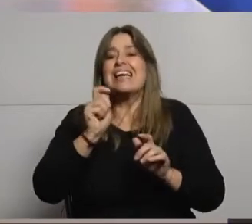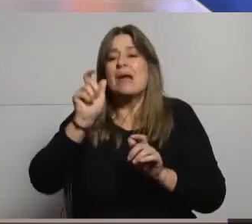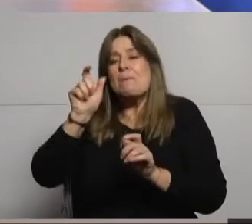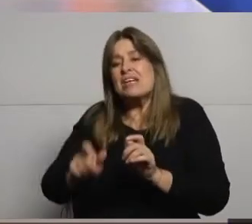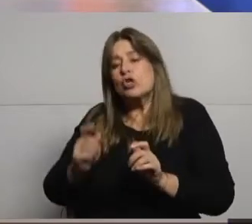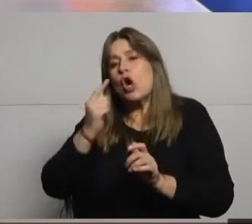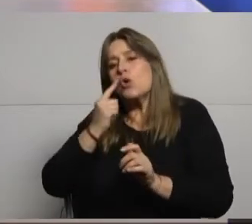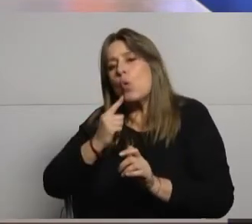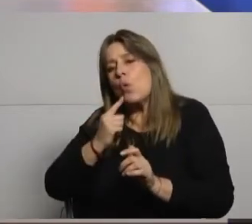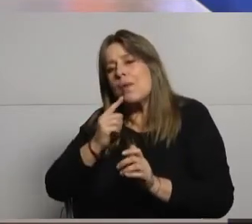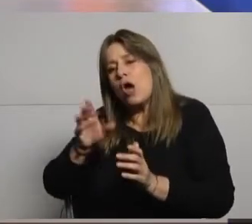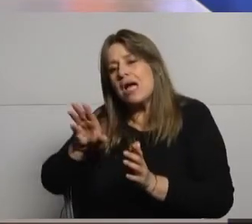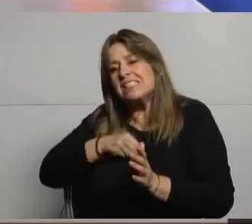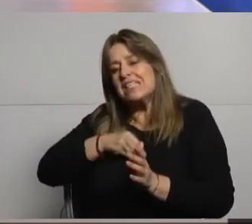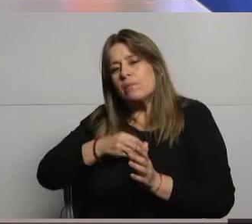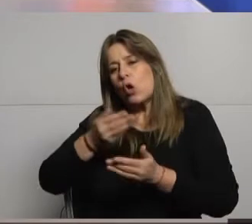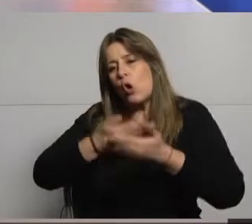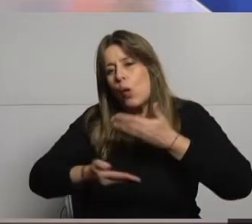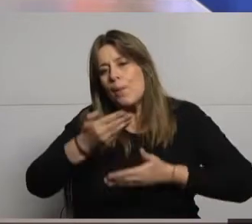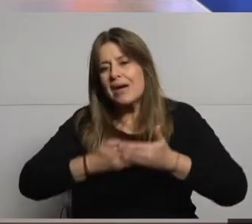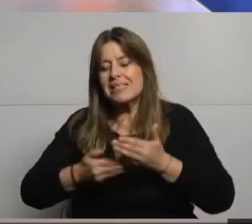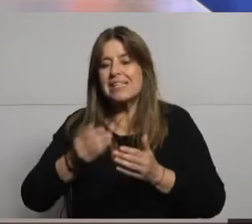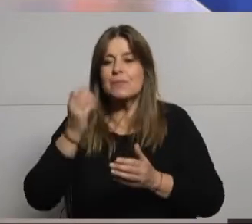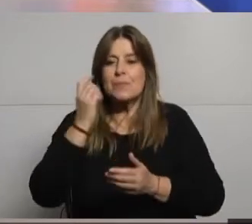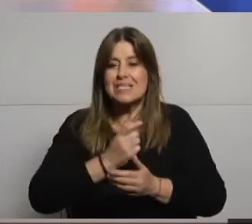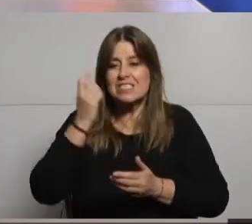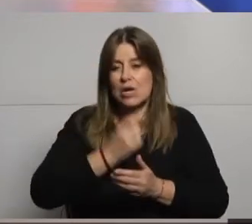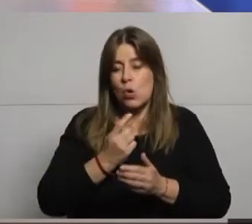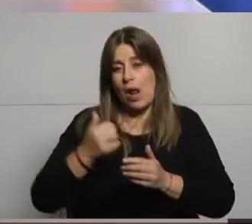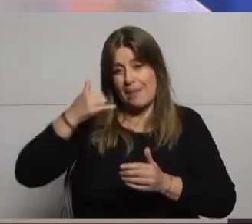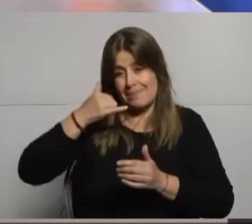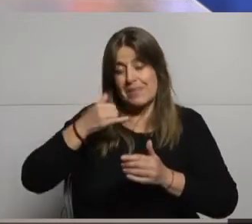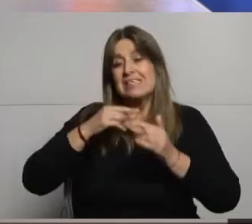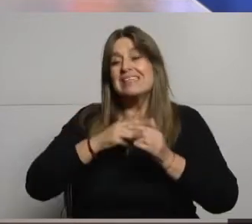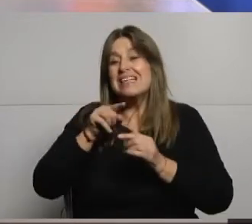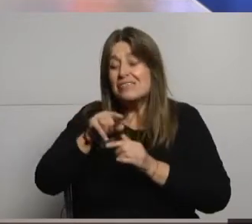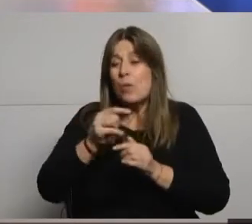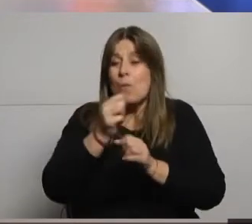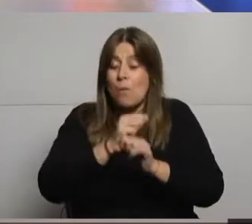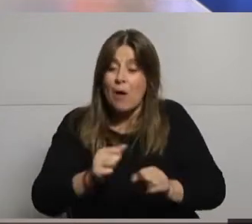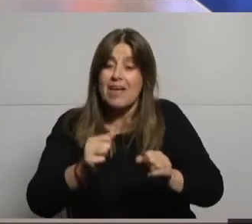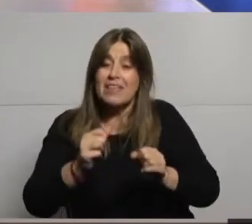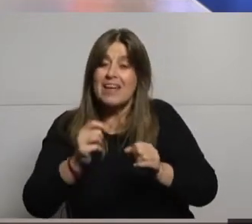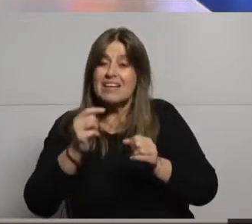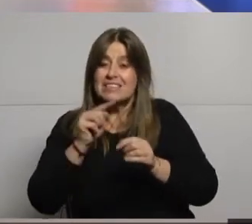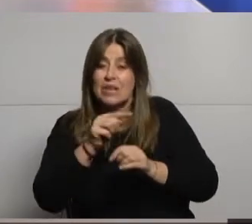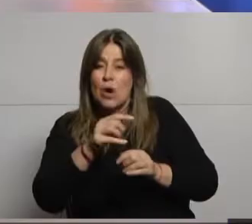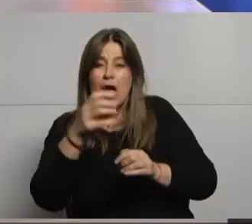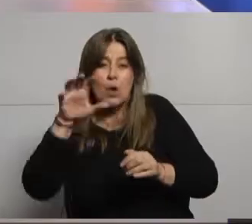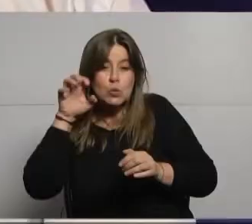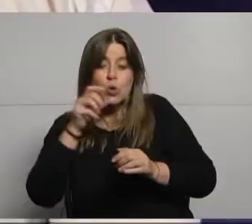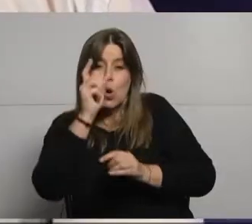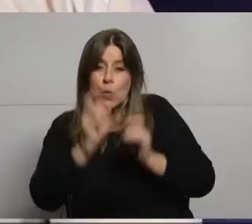celular, yo acepto compartir de que mi celular emitió el 42 y el tuyo puede chequear de si lo escuchó alguna